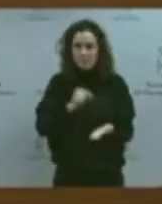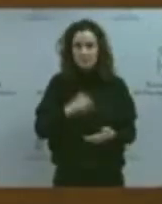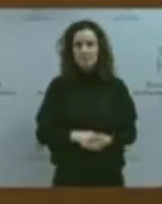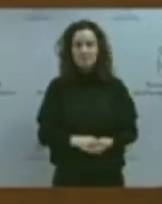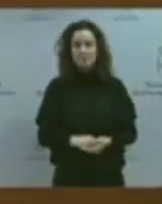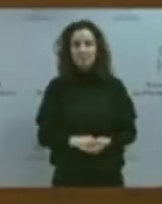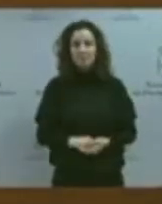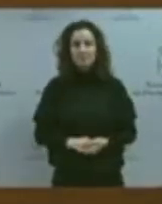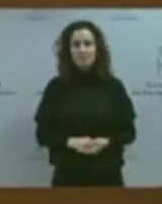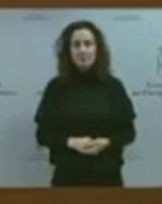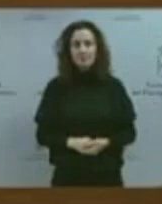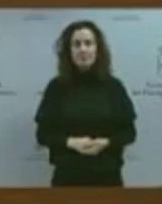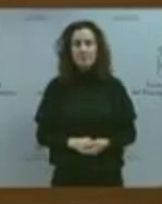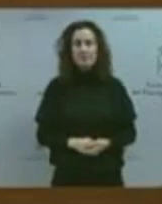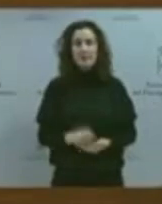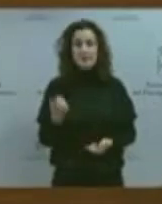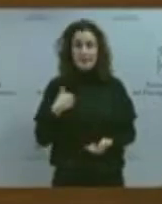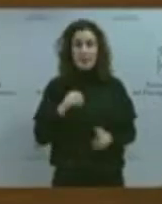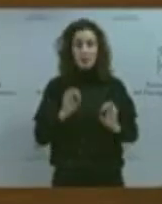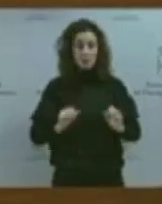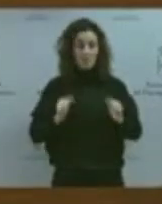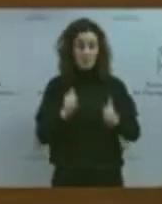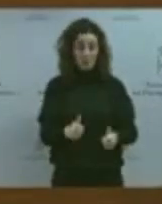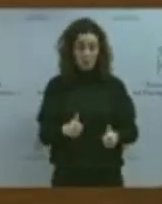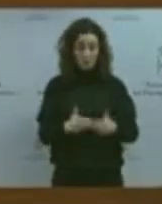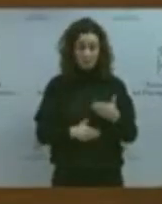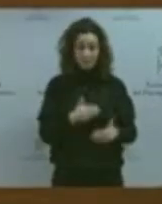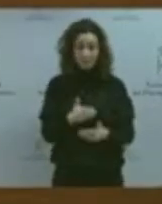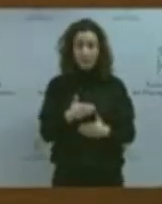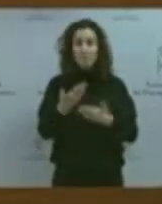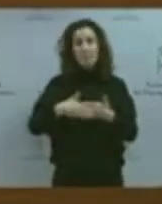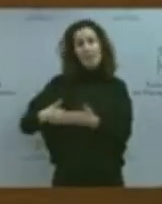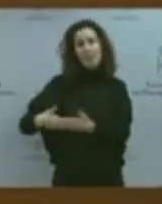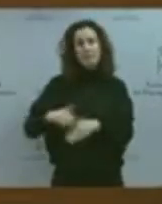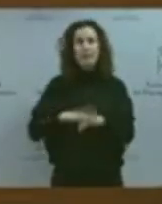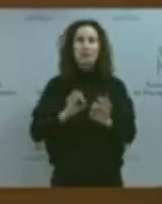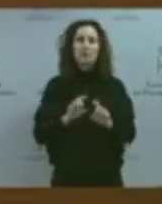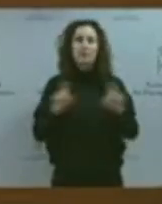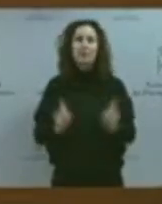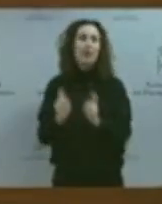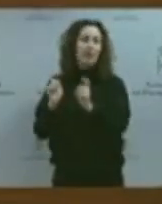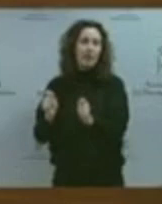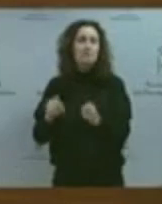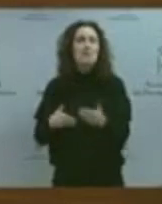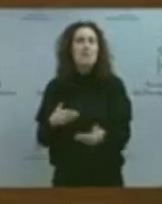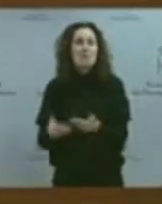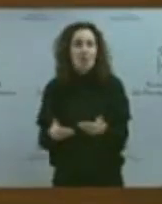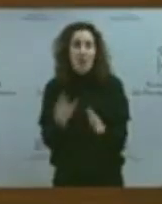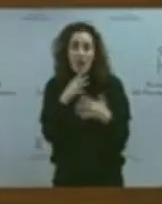el procedimiento, hay una serie de plazos que hay que seguir y en eso estamos, en perseguir que los plazos efectivamente se